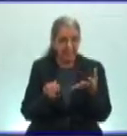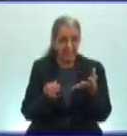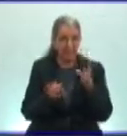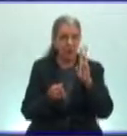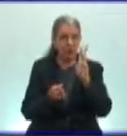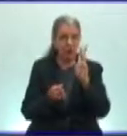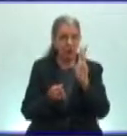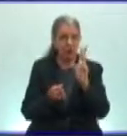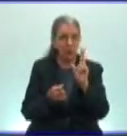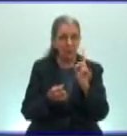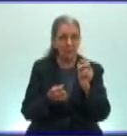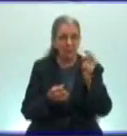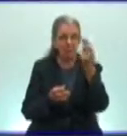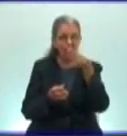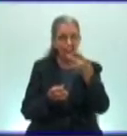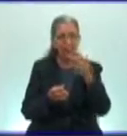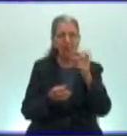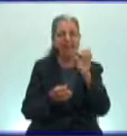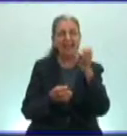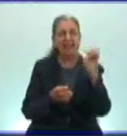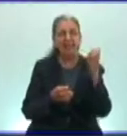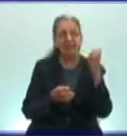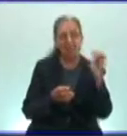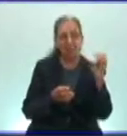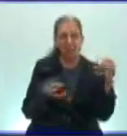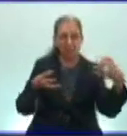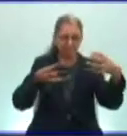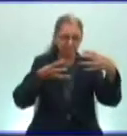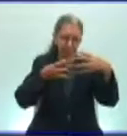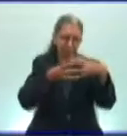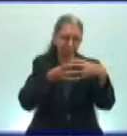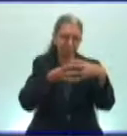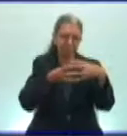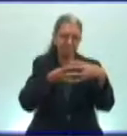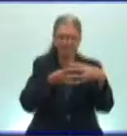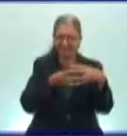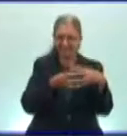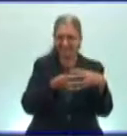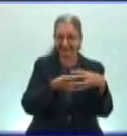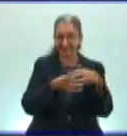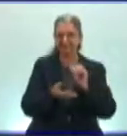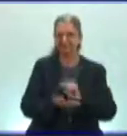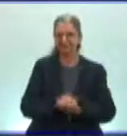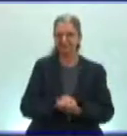número de protones y electrones, se agrupan entre sí.